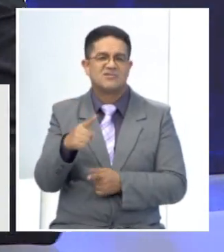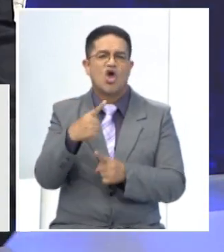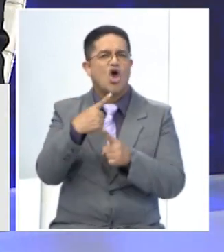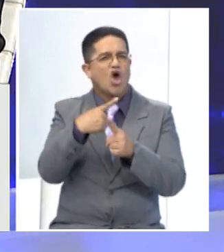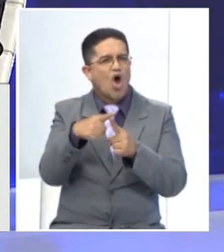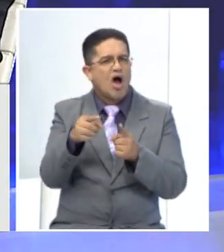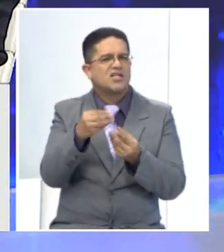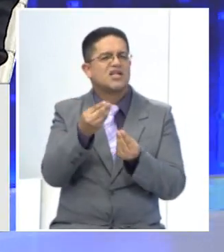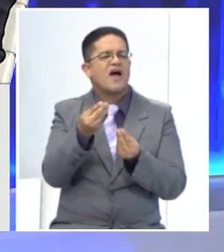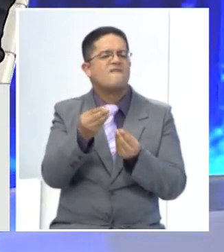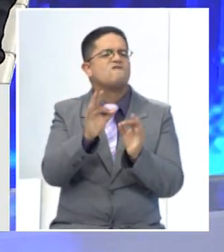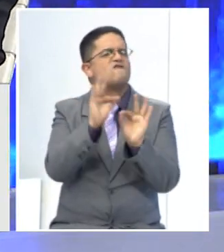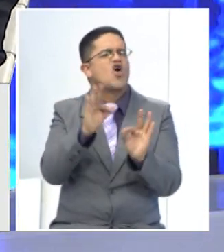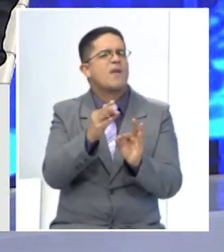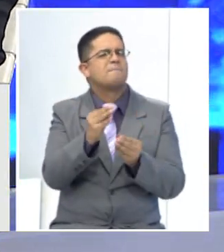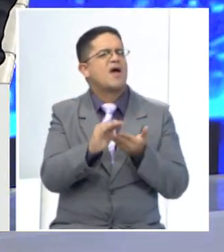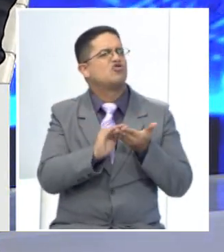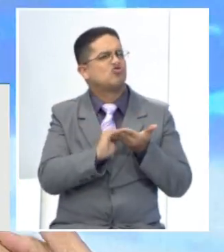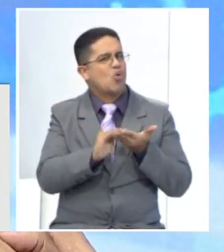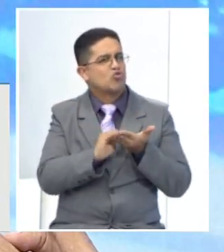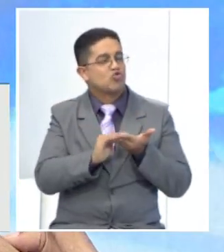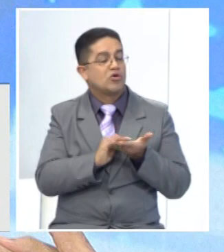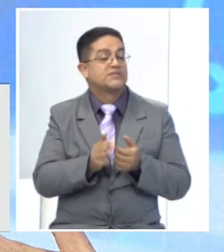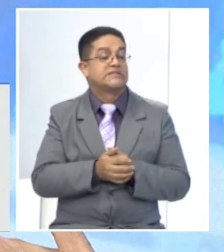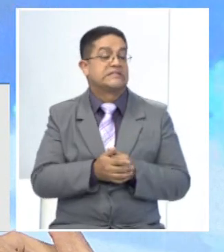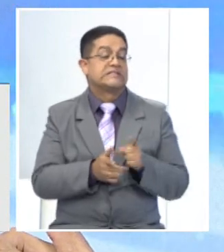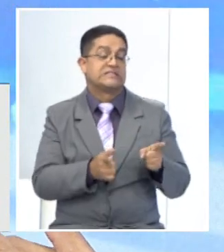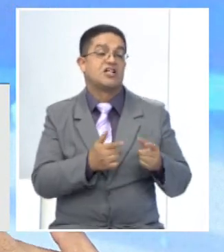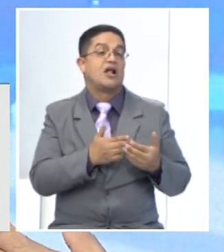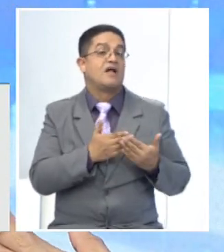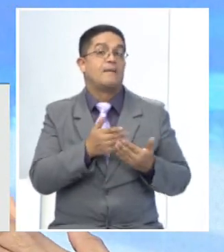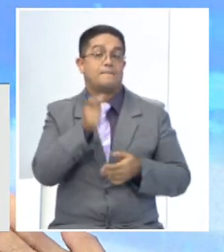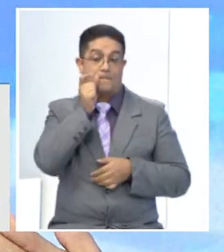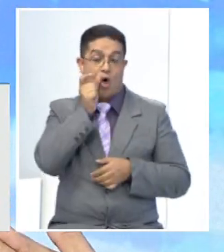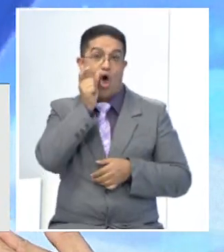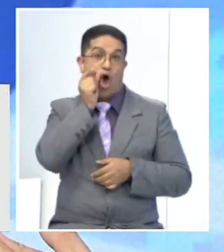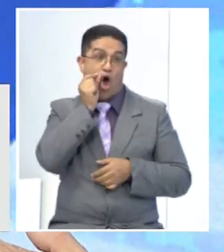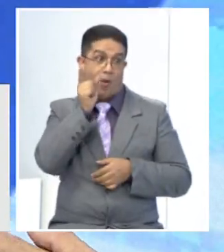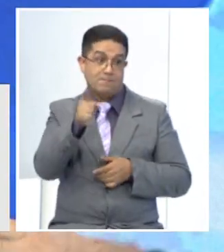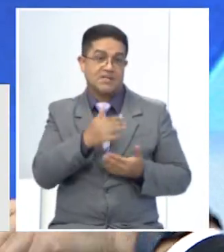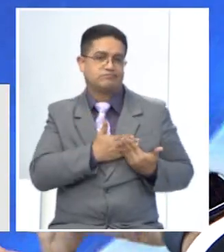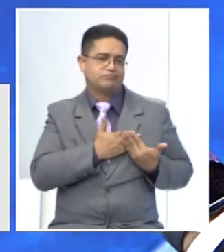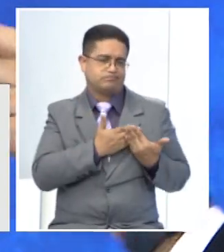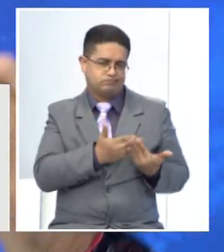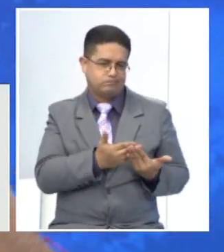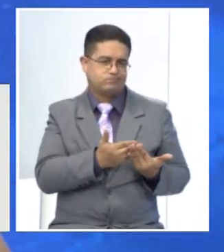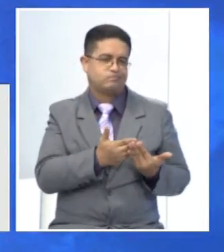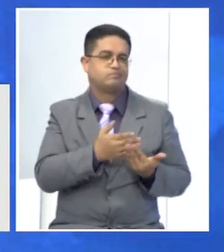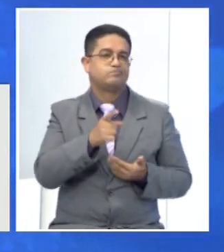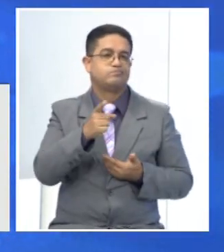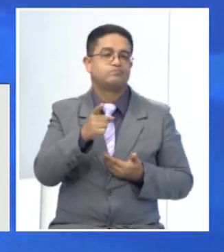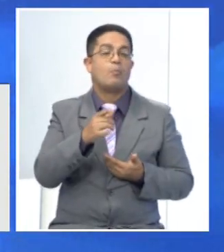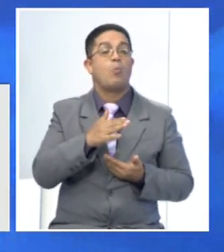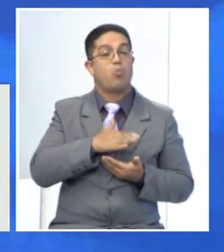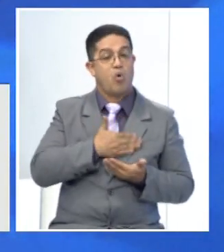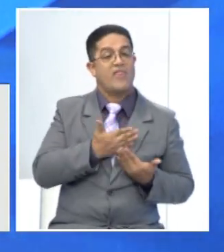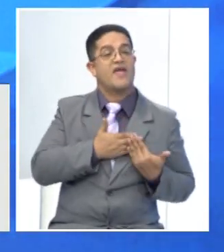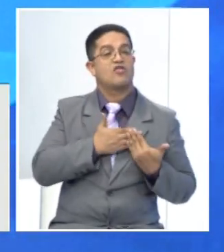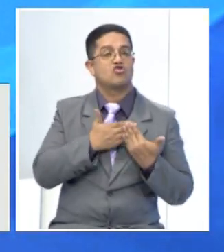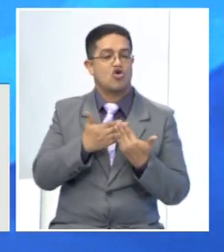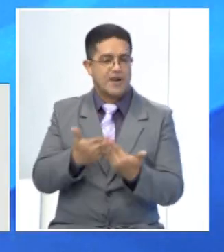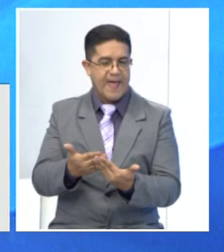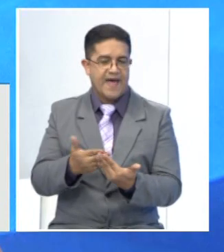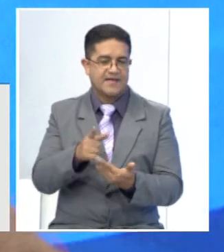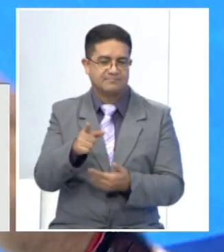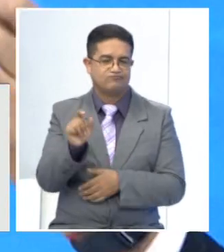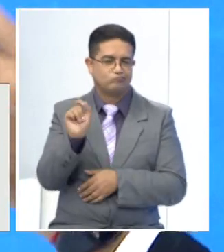para dar solución a este problema? El donante de semen es una opción válida en determinados tipos de patologías, pero respondiendo a la pregunta